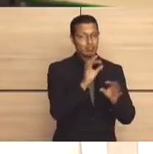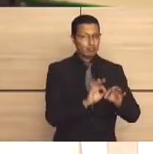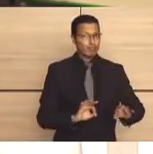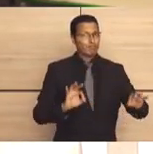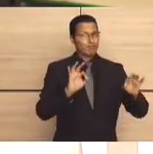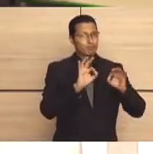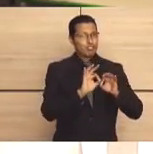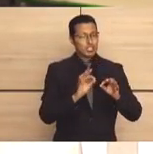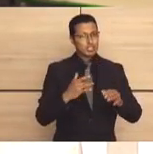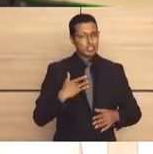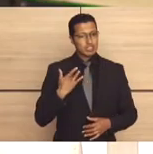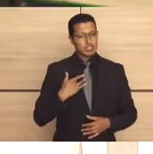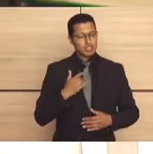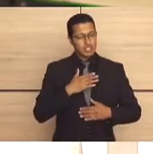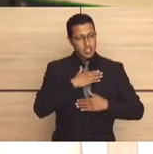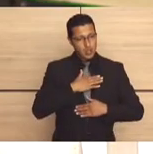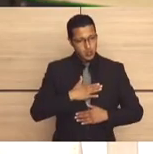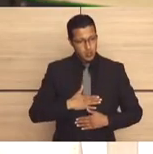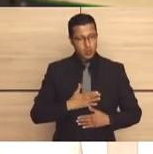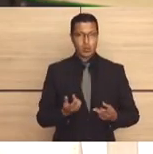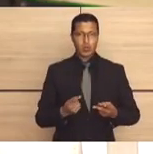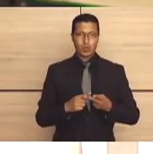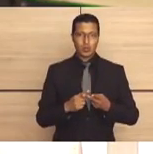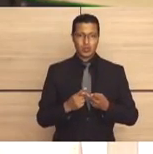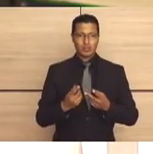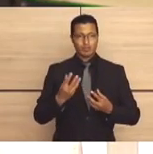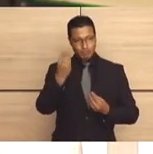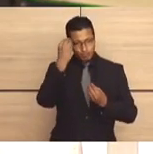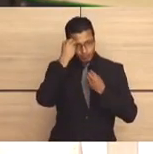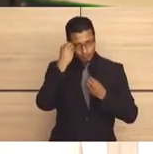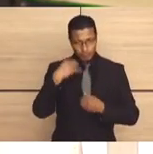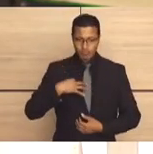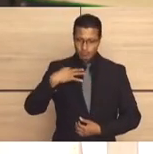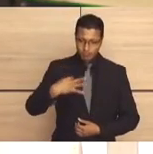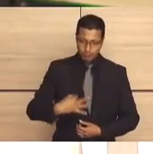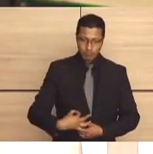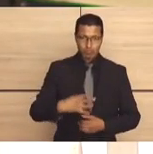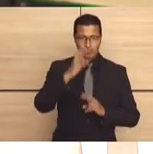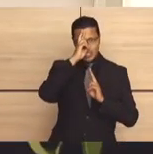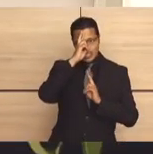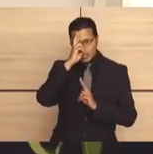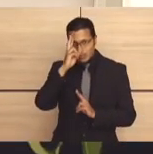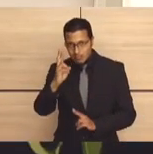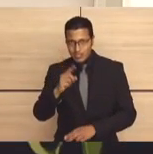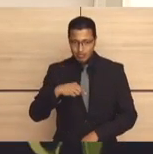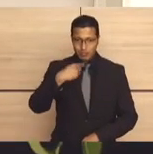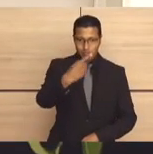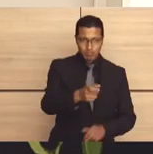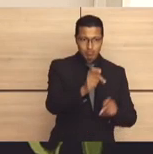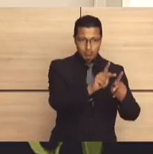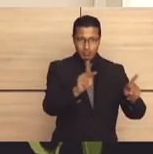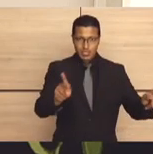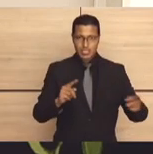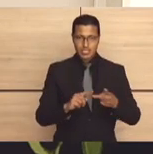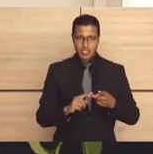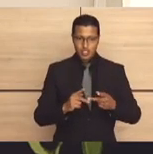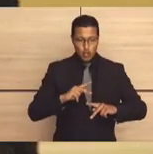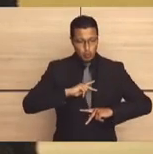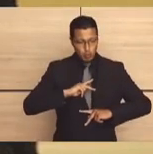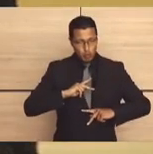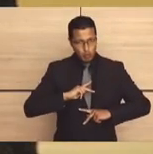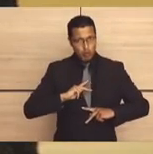espiritualidad, donde se promueva el respeto por el otro, donde se promueva también el amor a lo propio, el